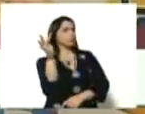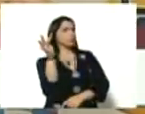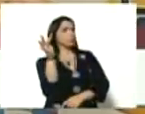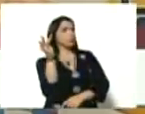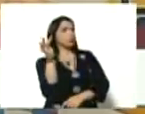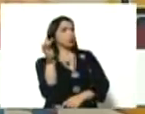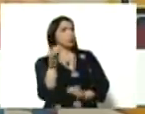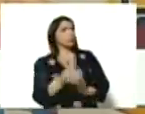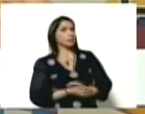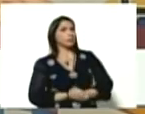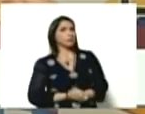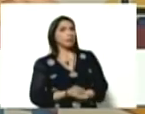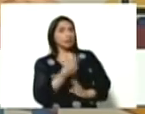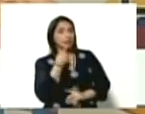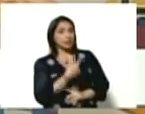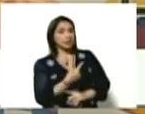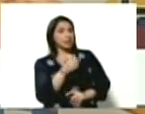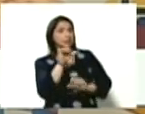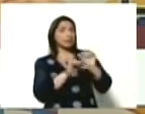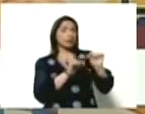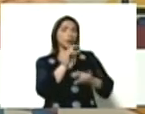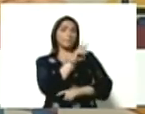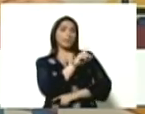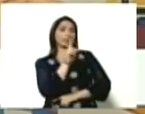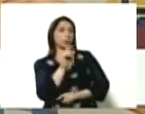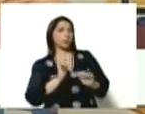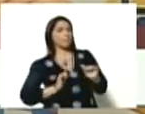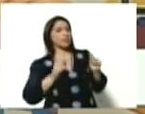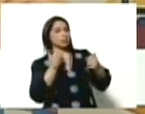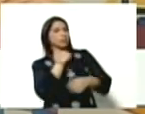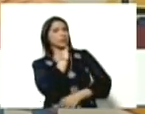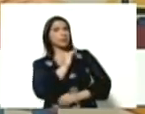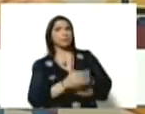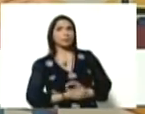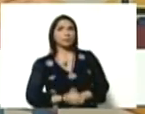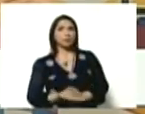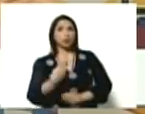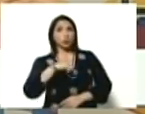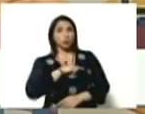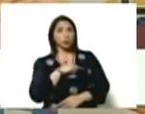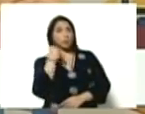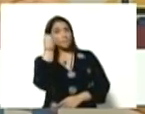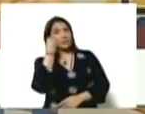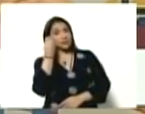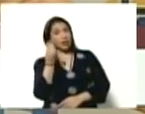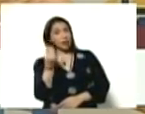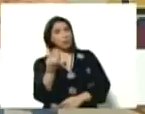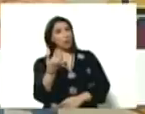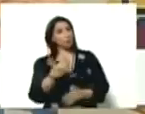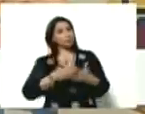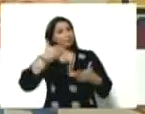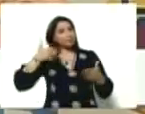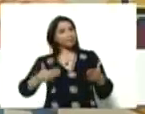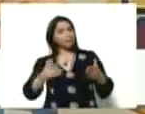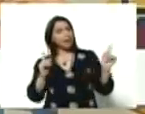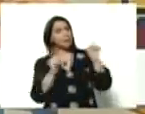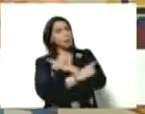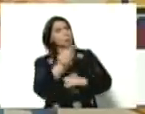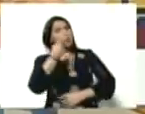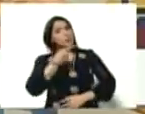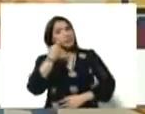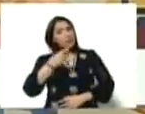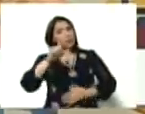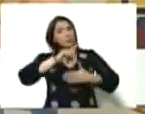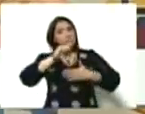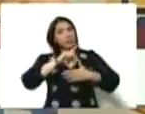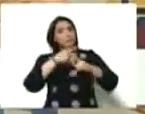Badiou que afirman que el siglo XXI comenzó con la pandemia. Nosotros pensamos que fue un poquito más atrás con los cambios políticos en América Latina, pero si fuese